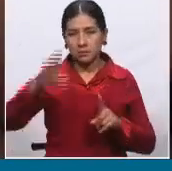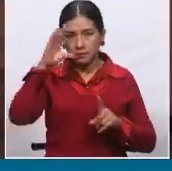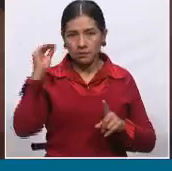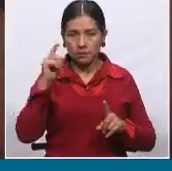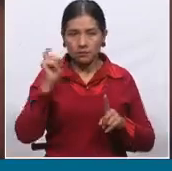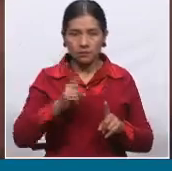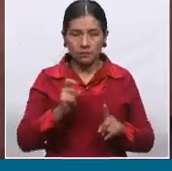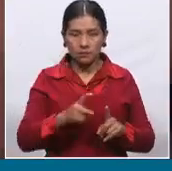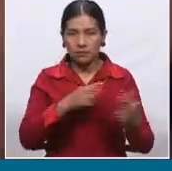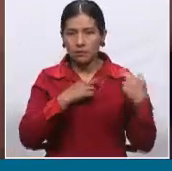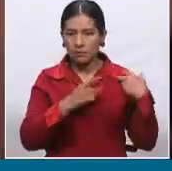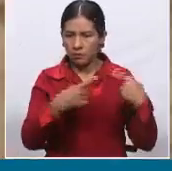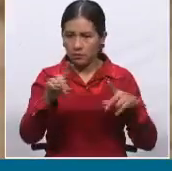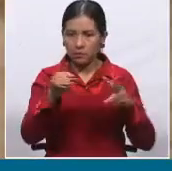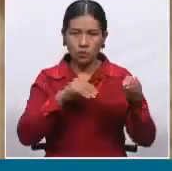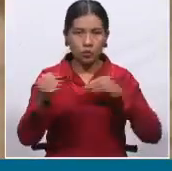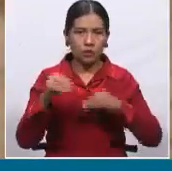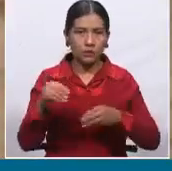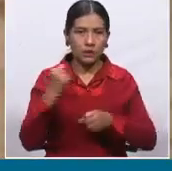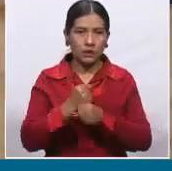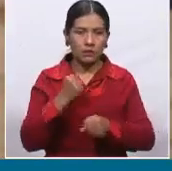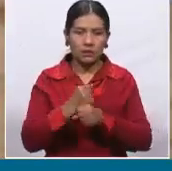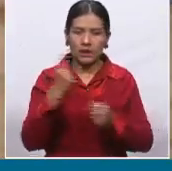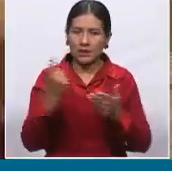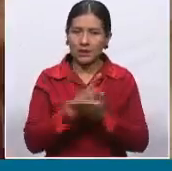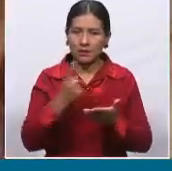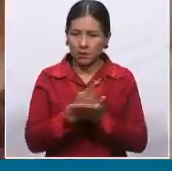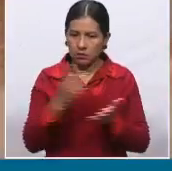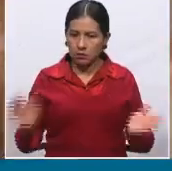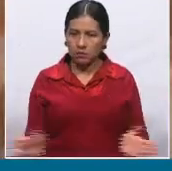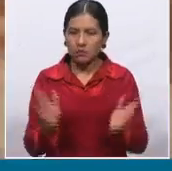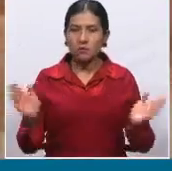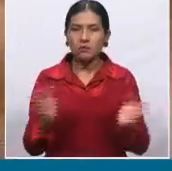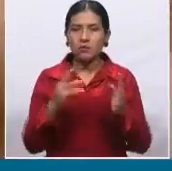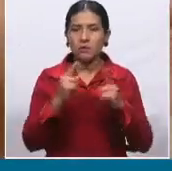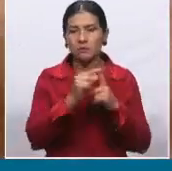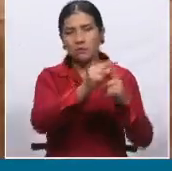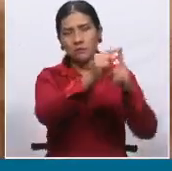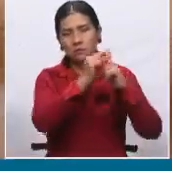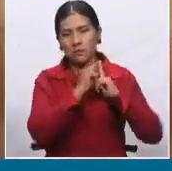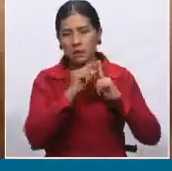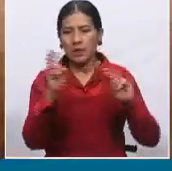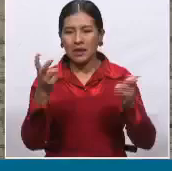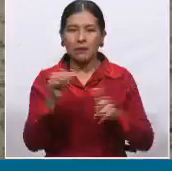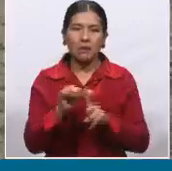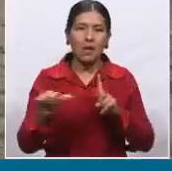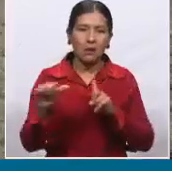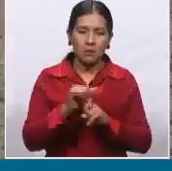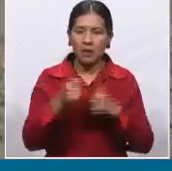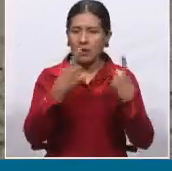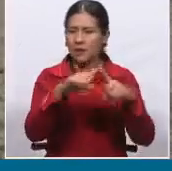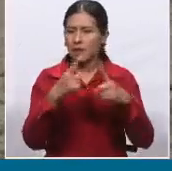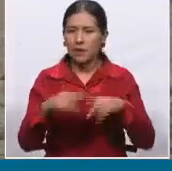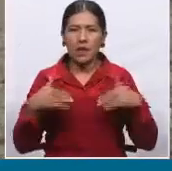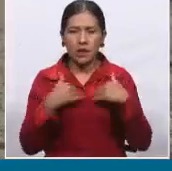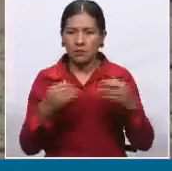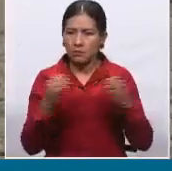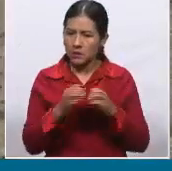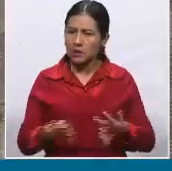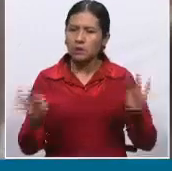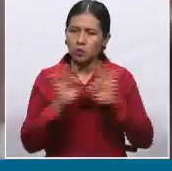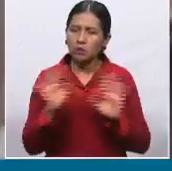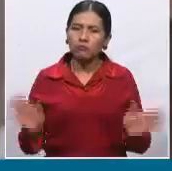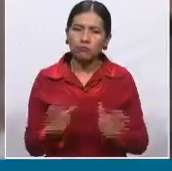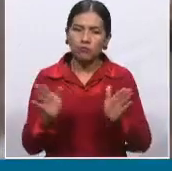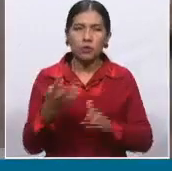Catacora, quien siempre ha resaltado y nos ha dado el mensaje de que el medio ambiente, la biodiversidad es lo más importante, pues